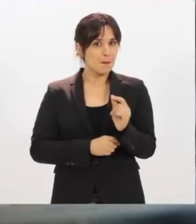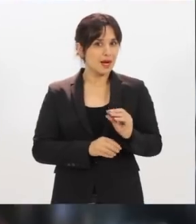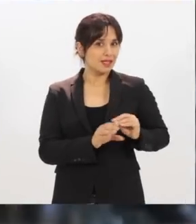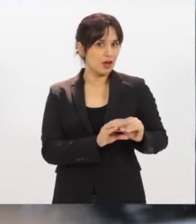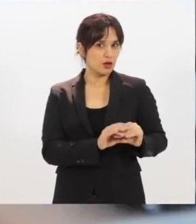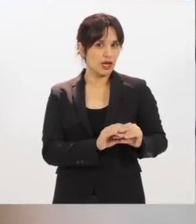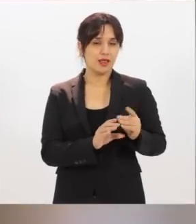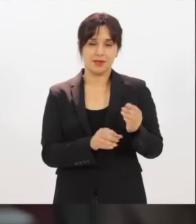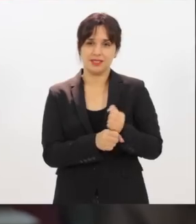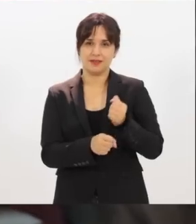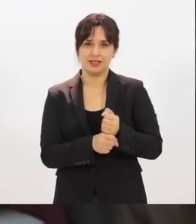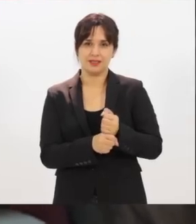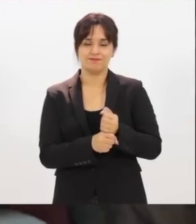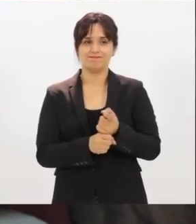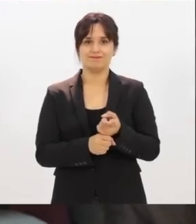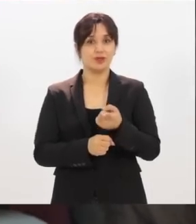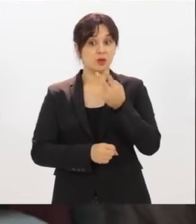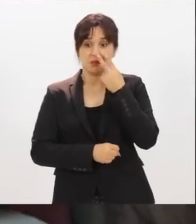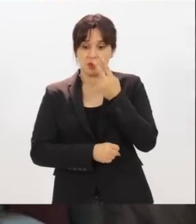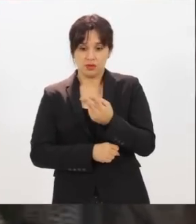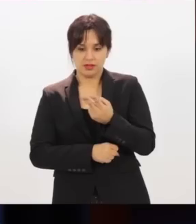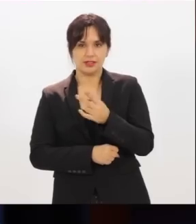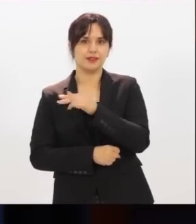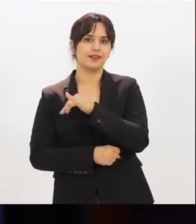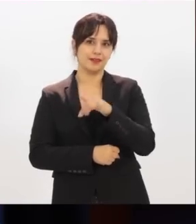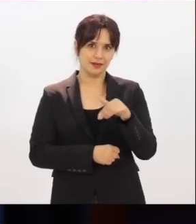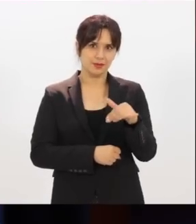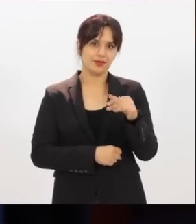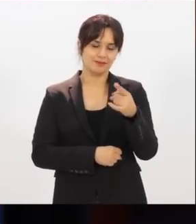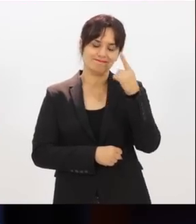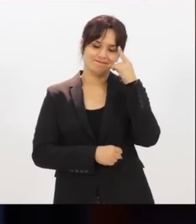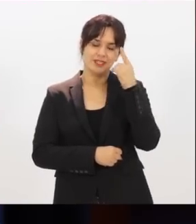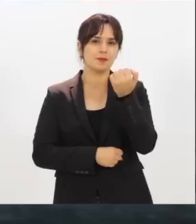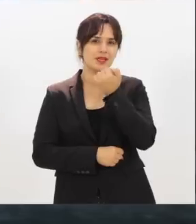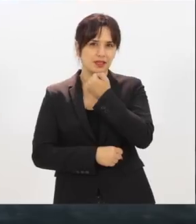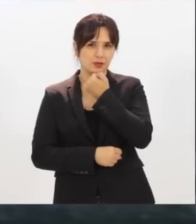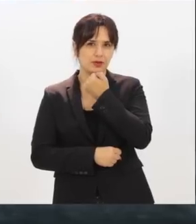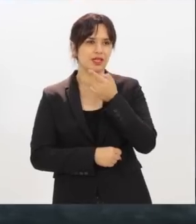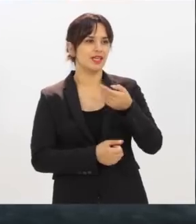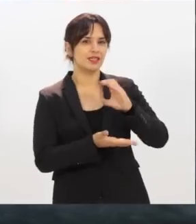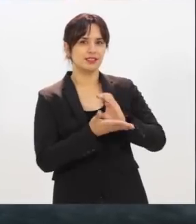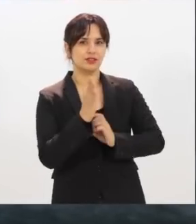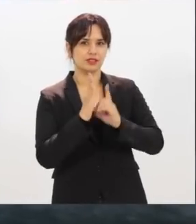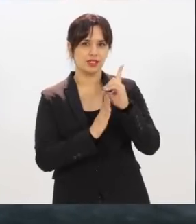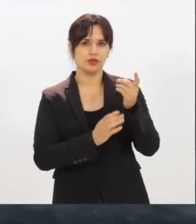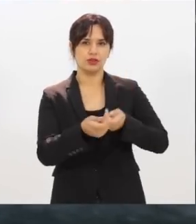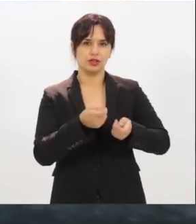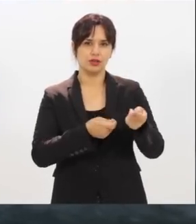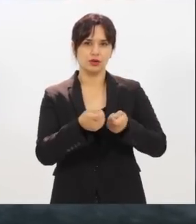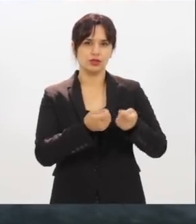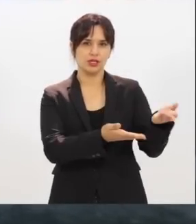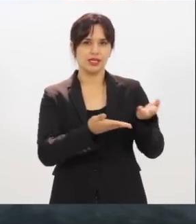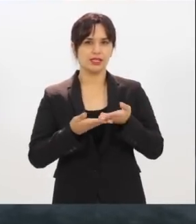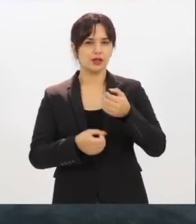plata para trabajar. En el minuto no lo ves, después ves que te equivocaste. El Centro de Desarrollo de Negocios